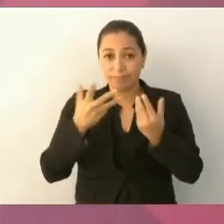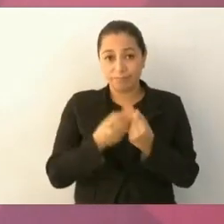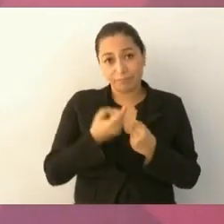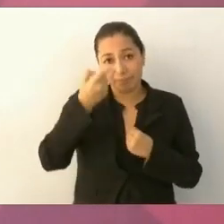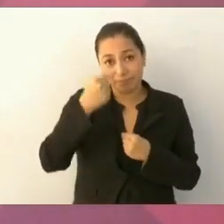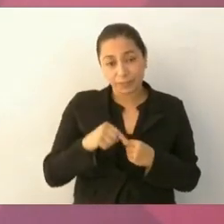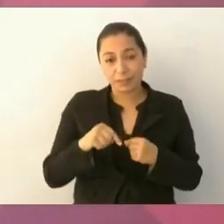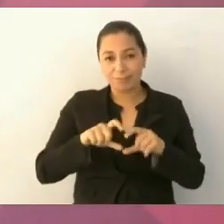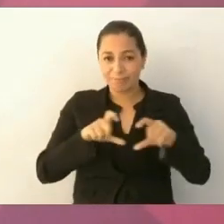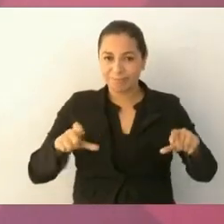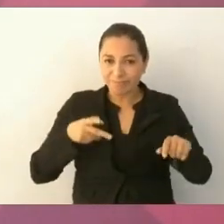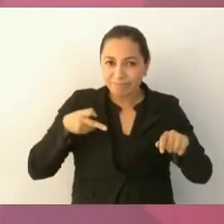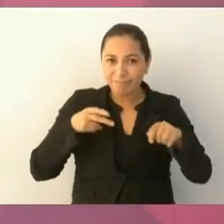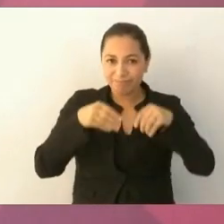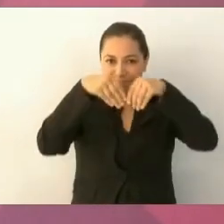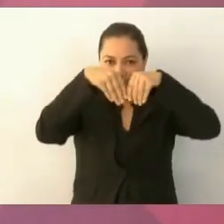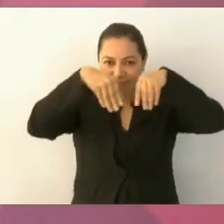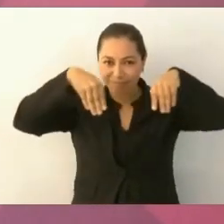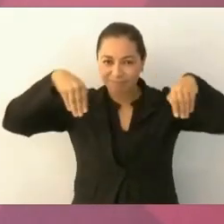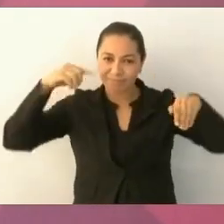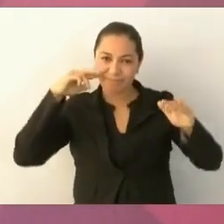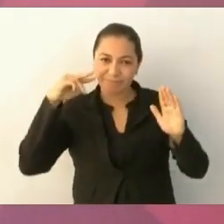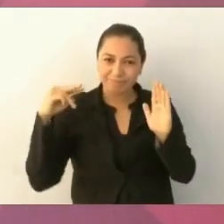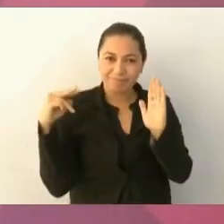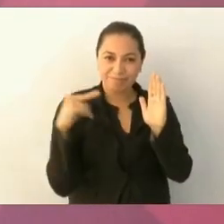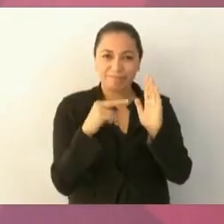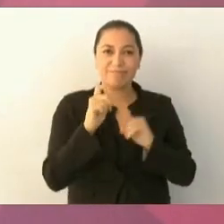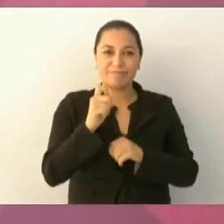esta presa de Santa María.